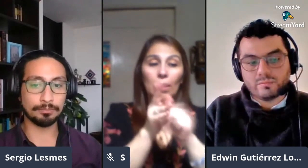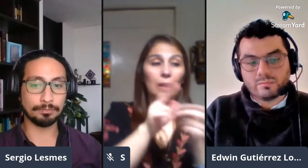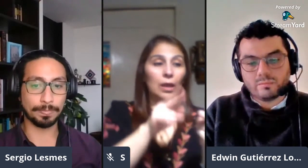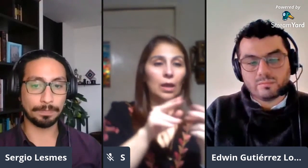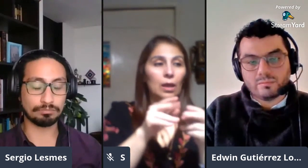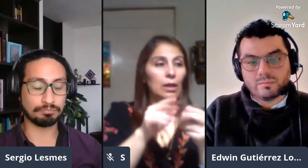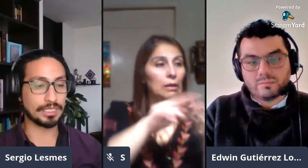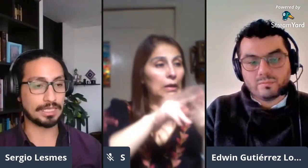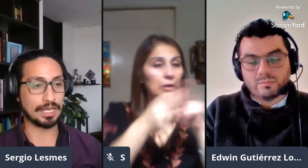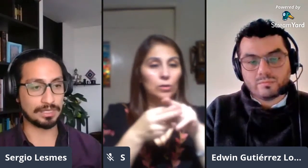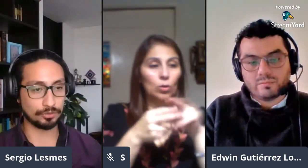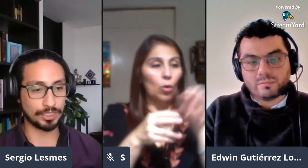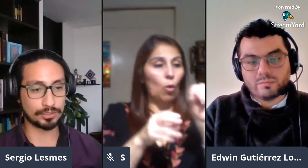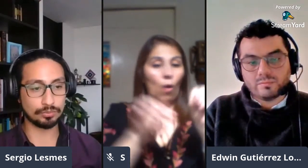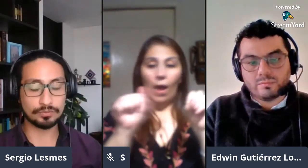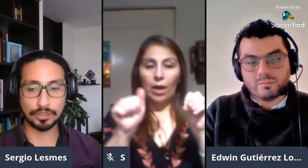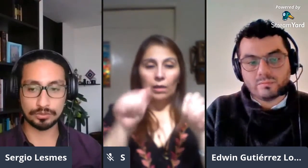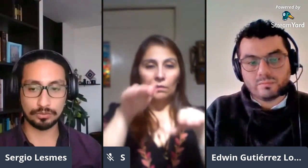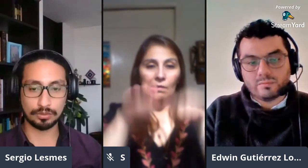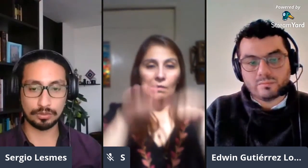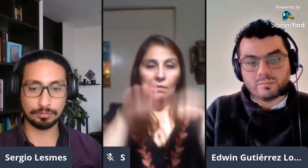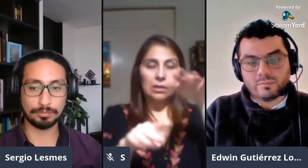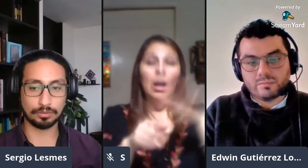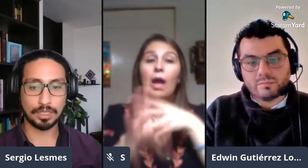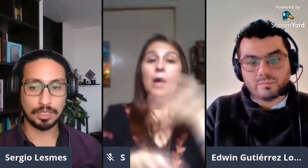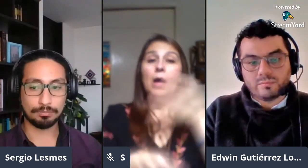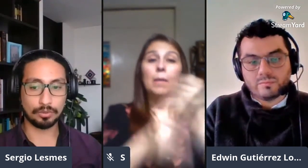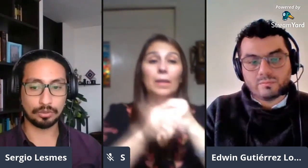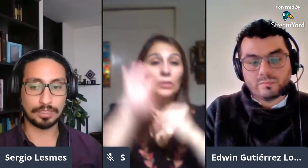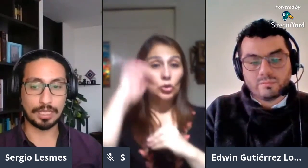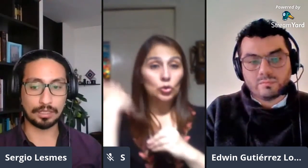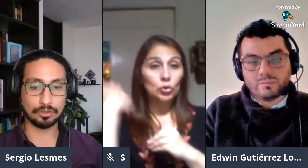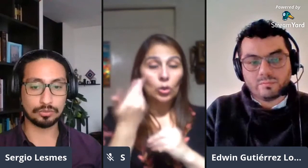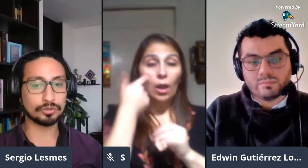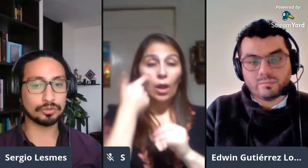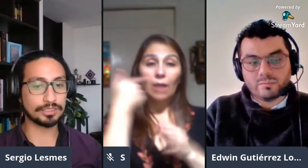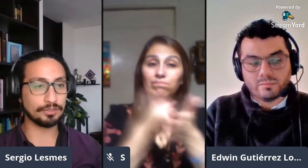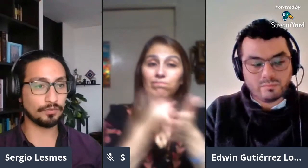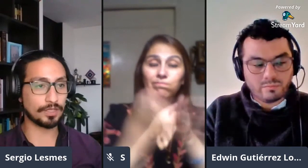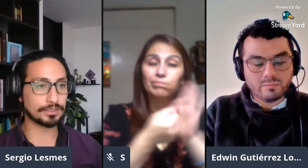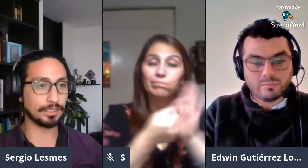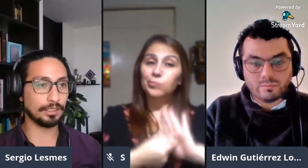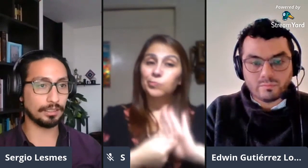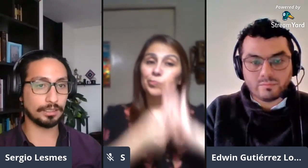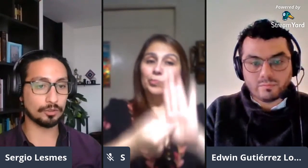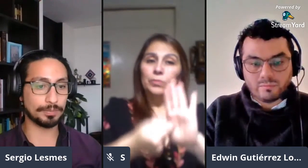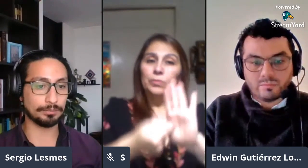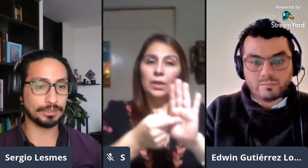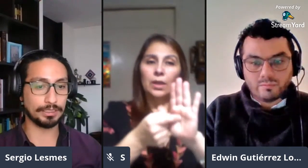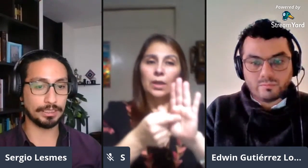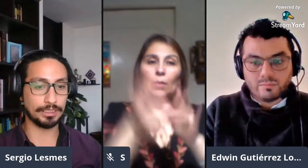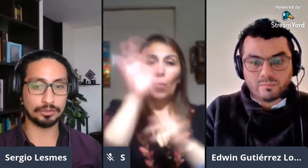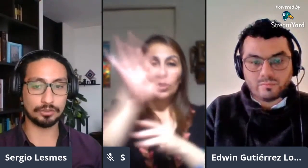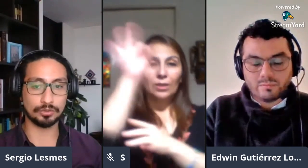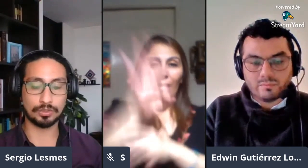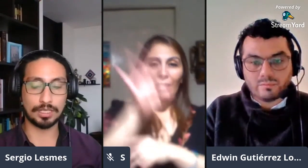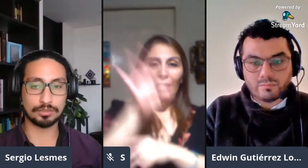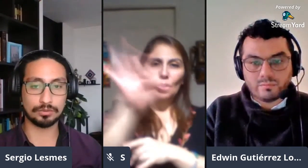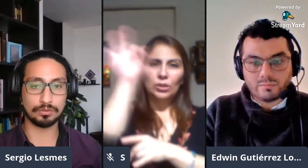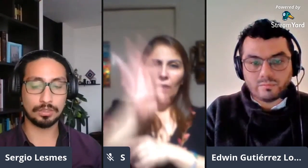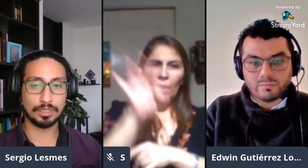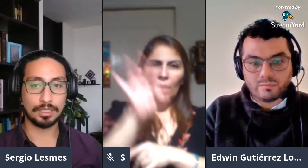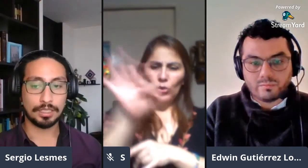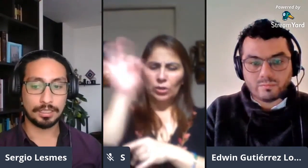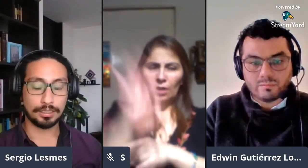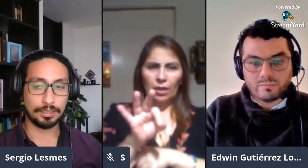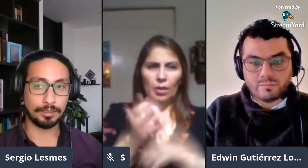creo que, pues, además, Sonia ha hecho un esfuerzo enorme por darnos un montón de cifras que nos permitirían, en todo